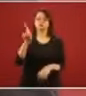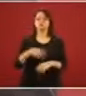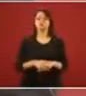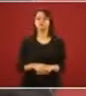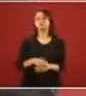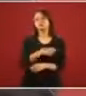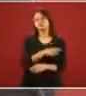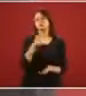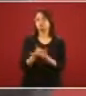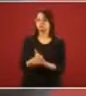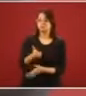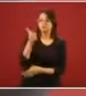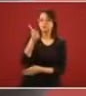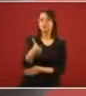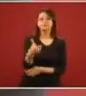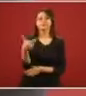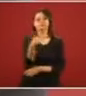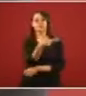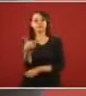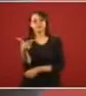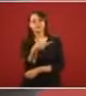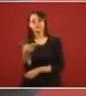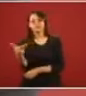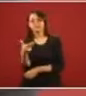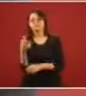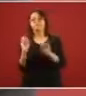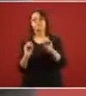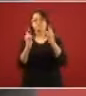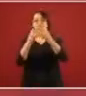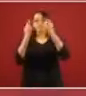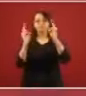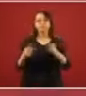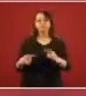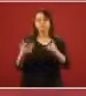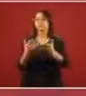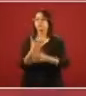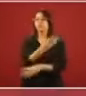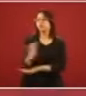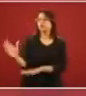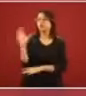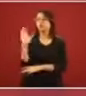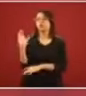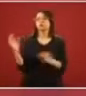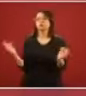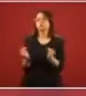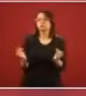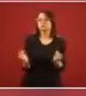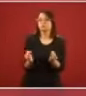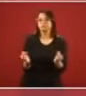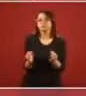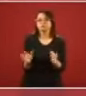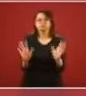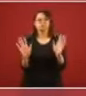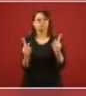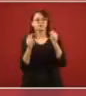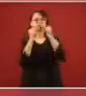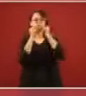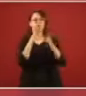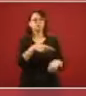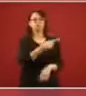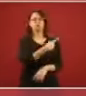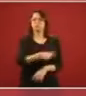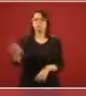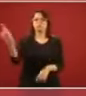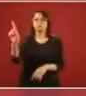en hoteles, en campamentos, a la intemperie. No les importaba